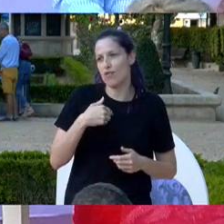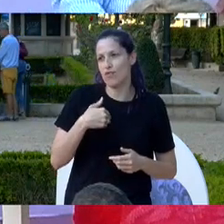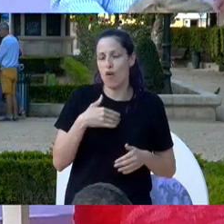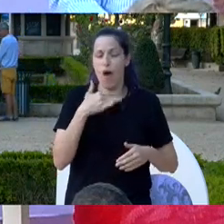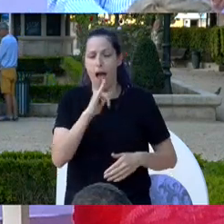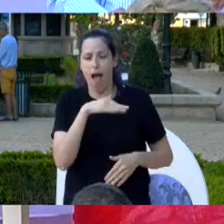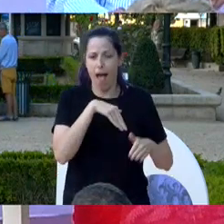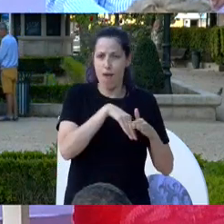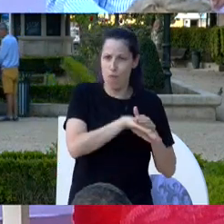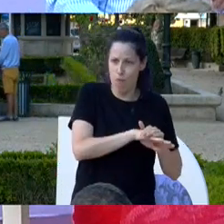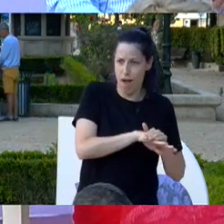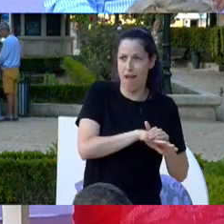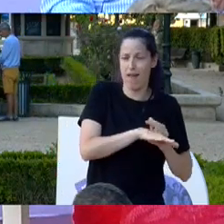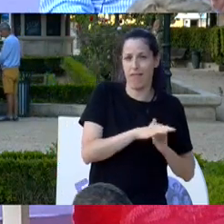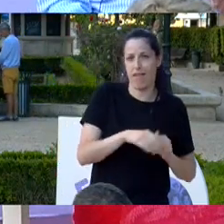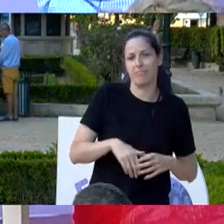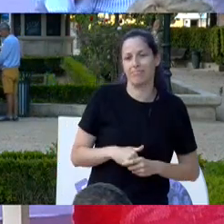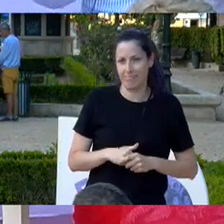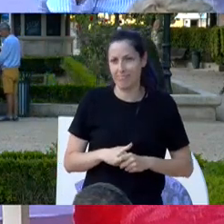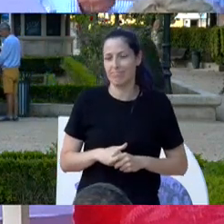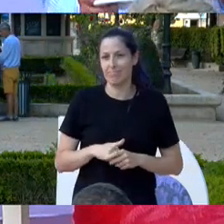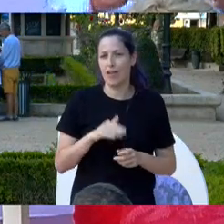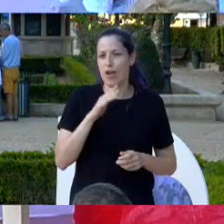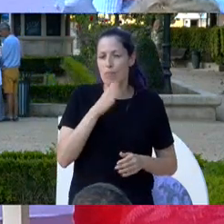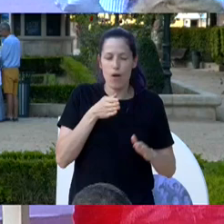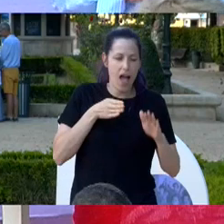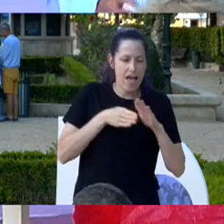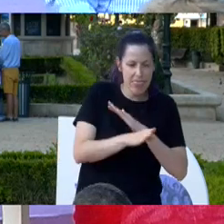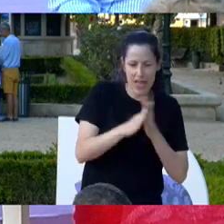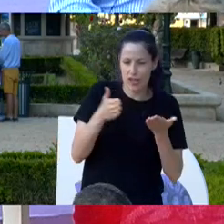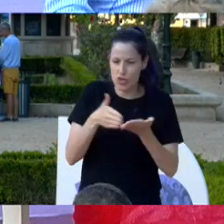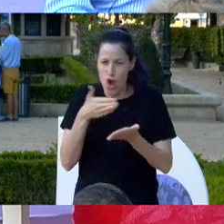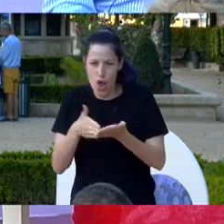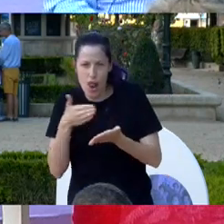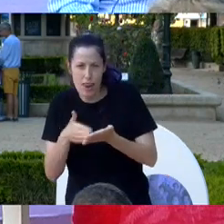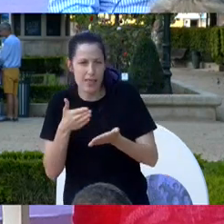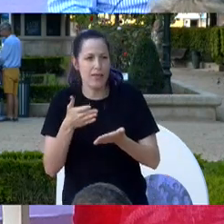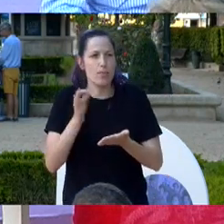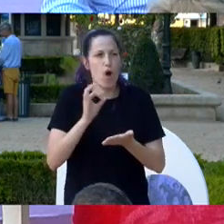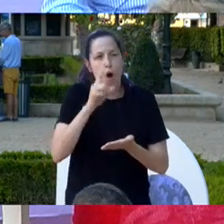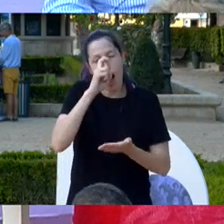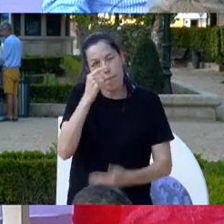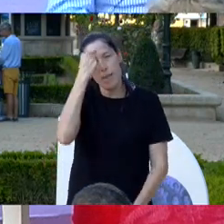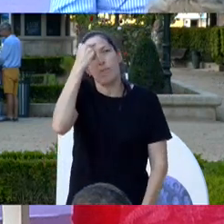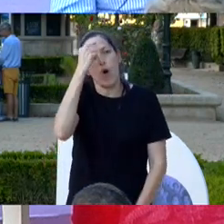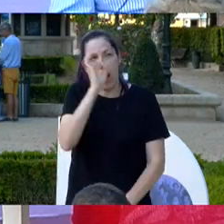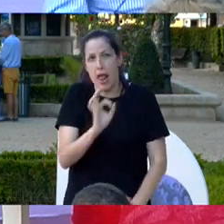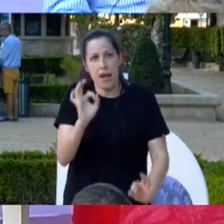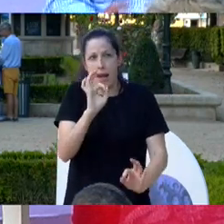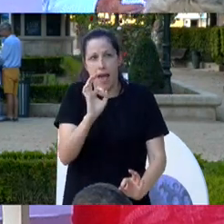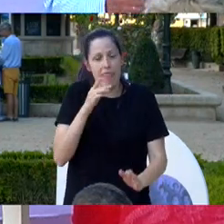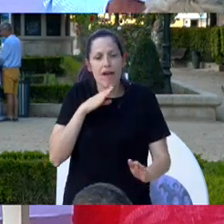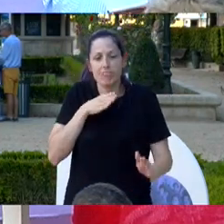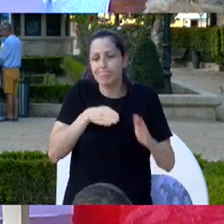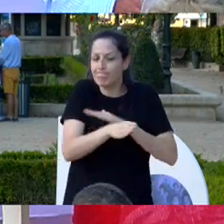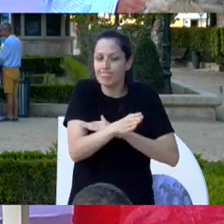virtudes do ensino krausista, acceder aos libros e non ter problemas de memorización. Entonces